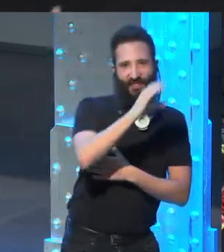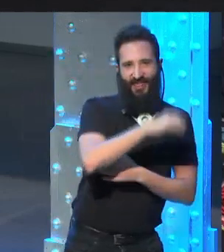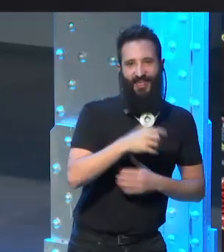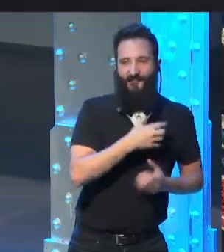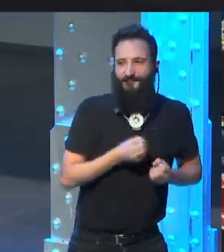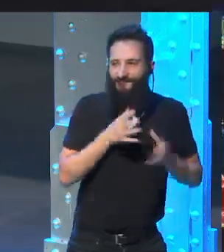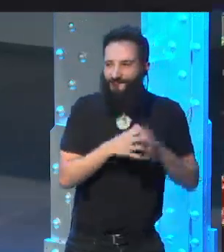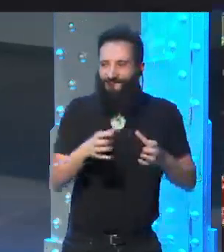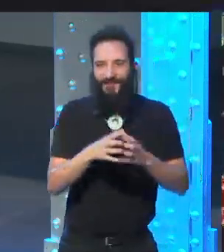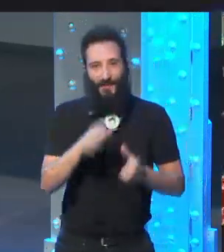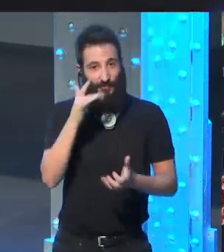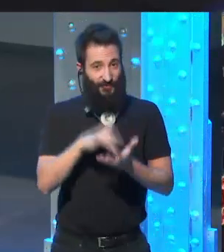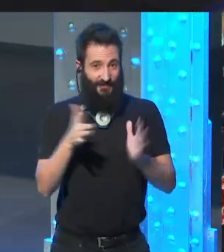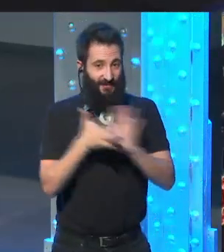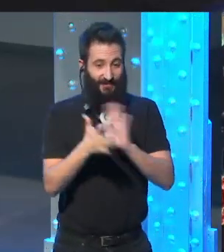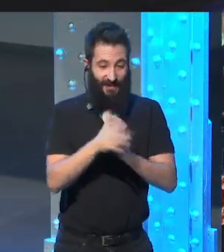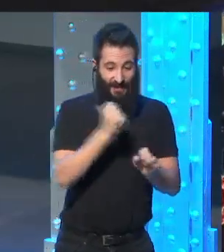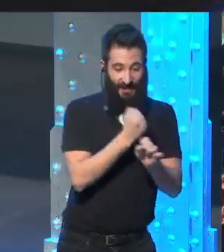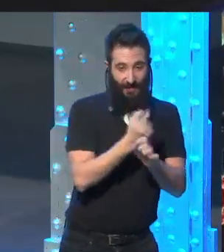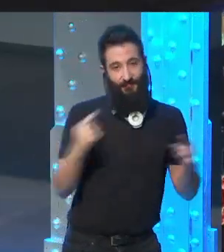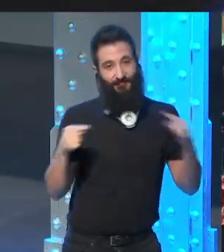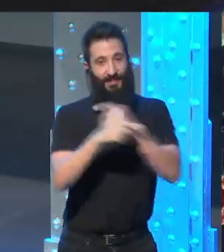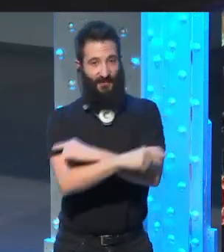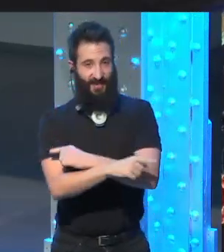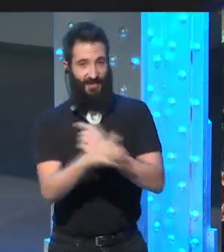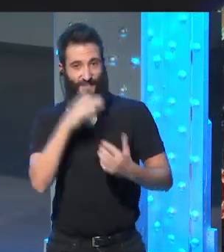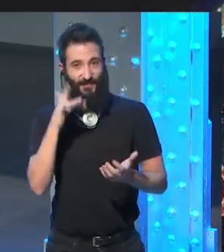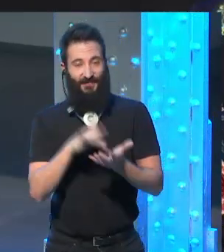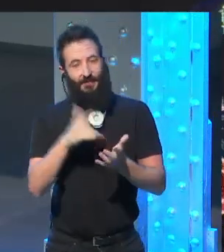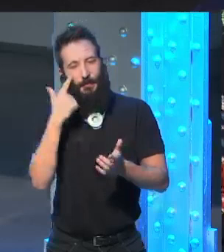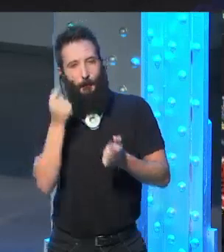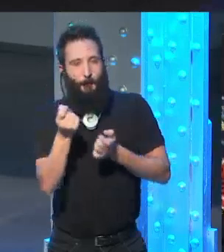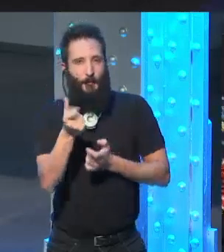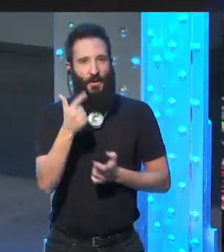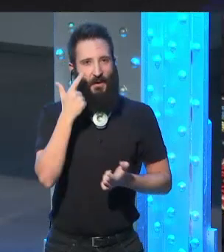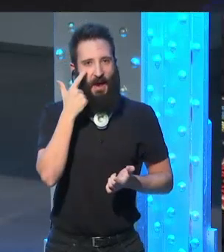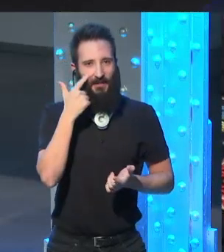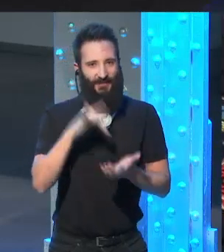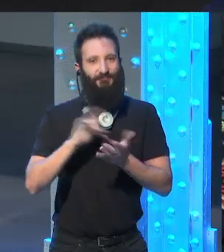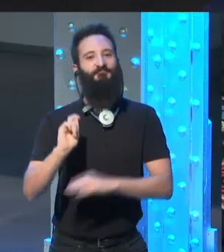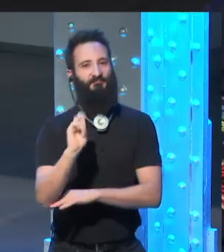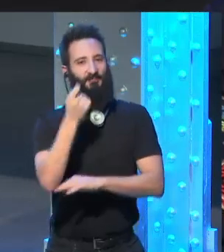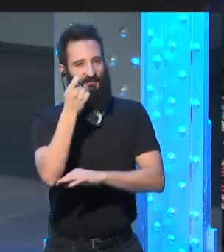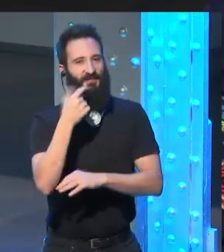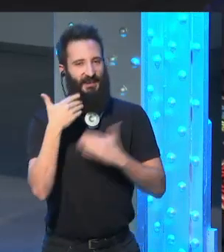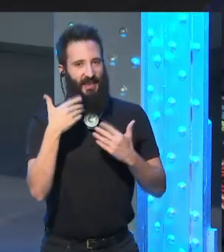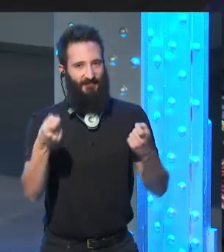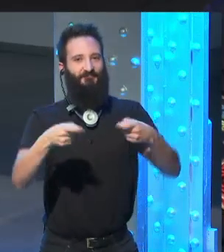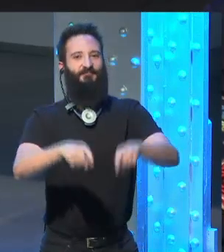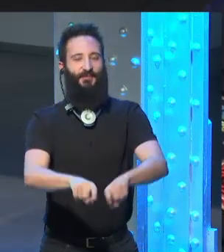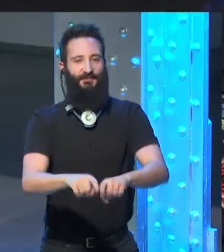lo contrario a lo que estabais ejerciendo de manera habitual, ¿no? Es un poco la clave del éxito, yo creo, de este